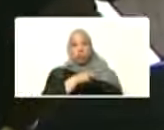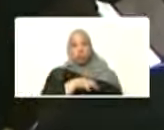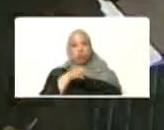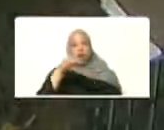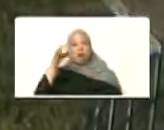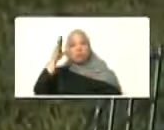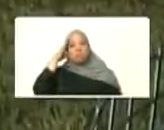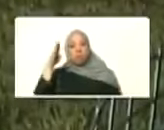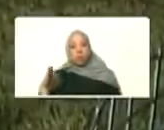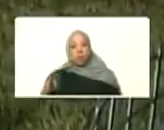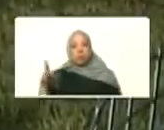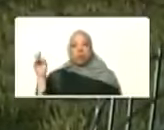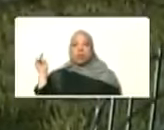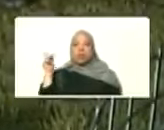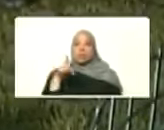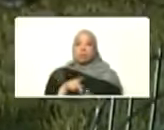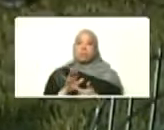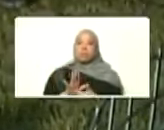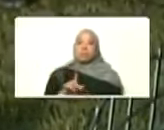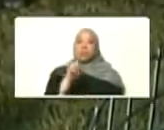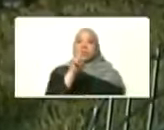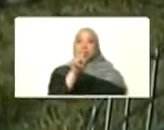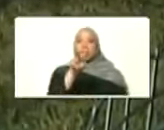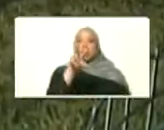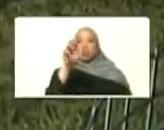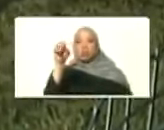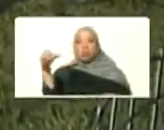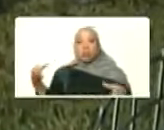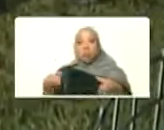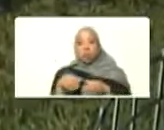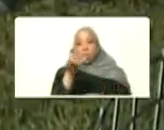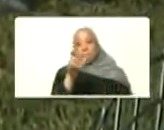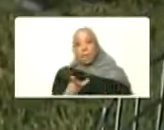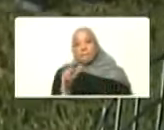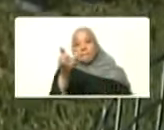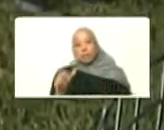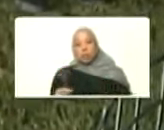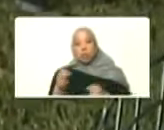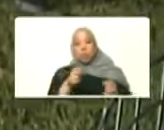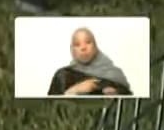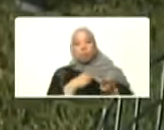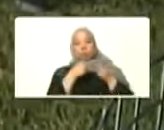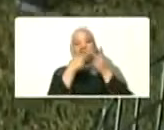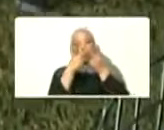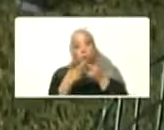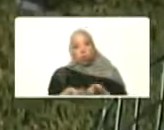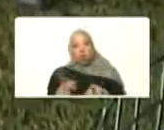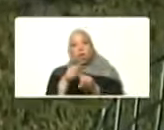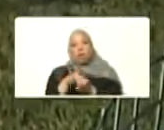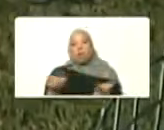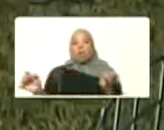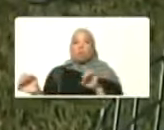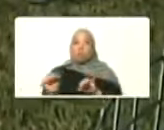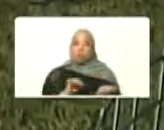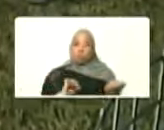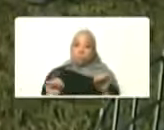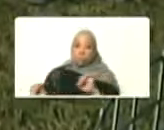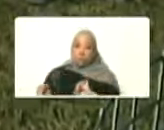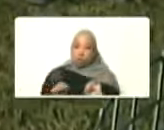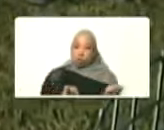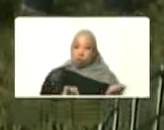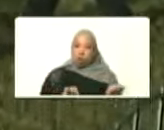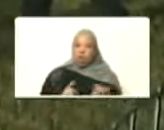presentaron por lo menos 170 personas a activarse voluntarios de los distintos movimientos que se expresan.